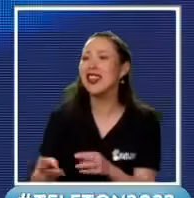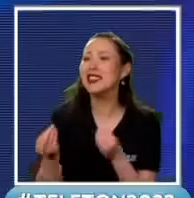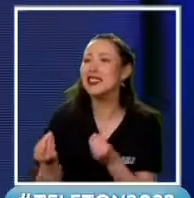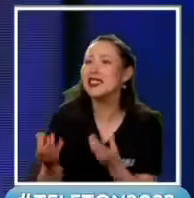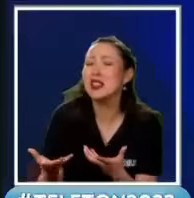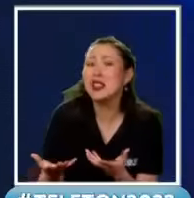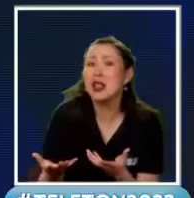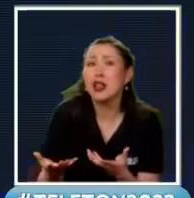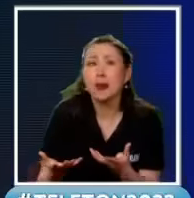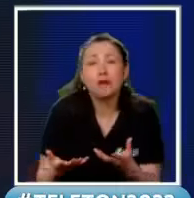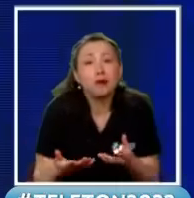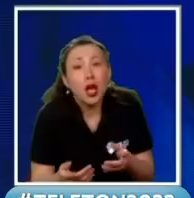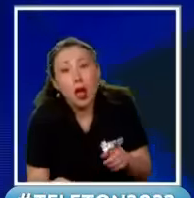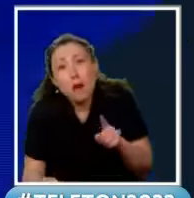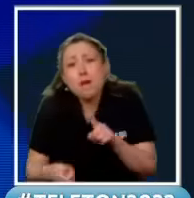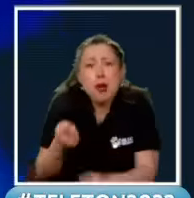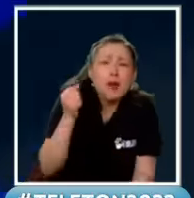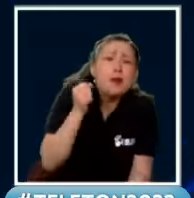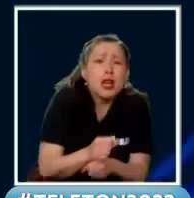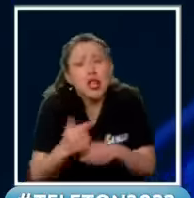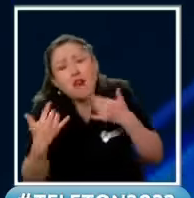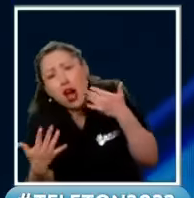Mi primera chamba.